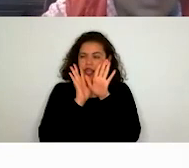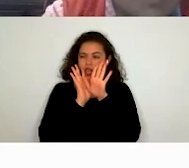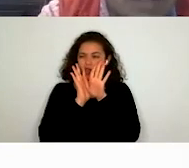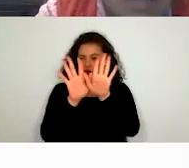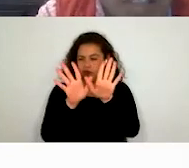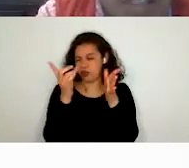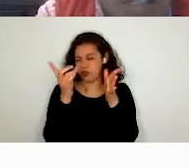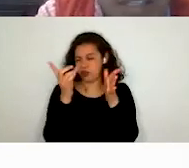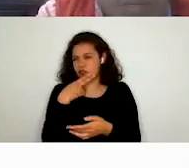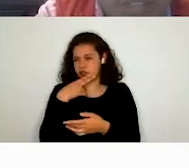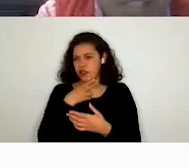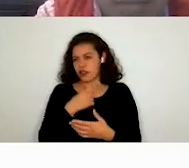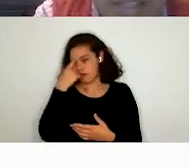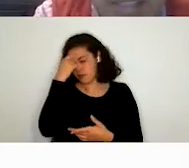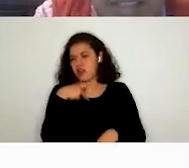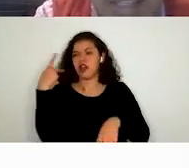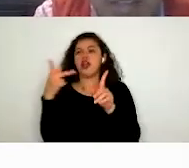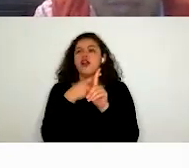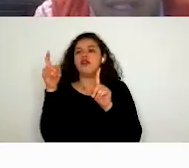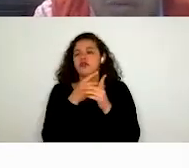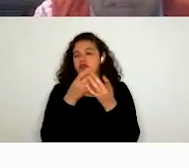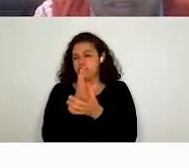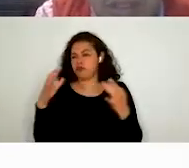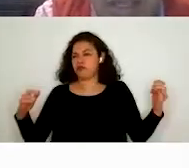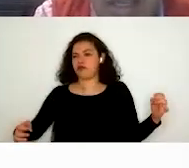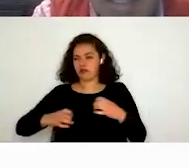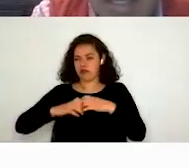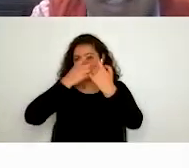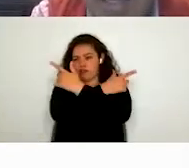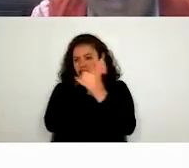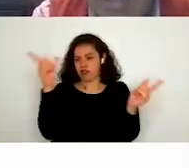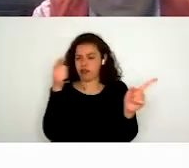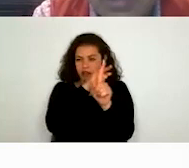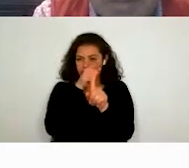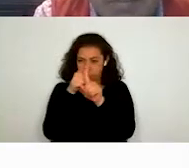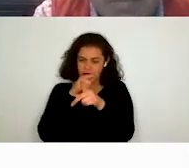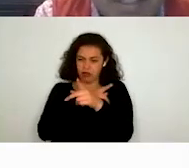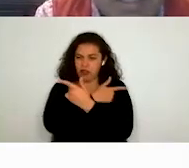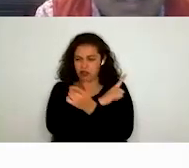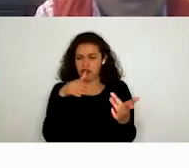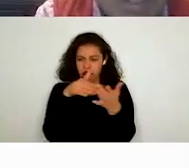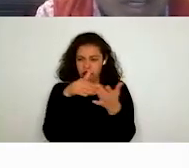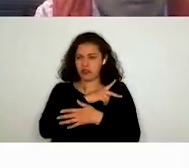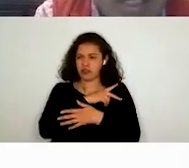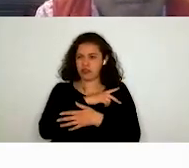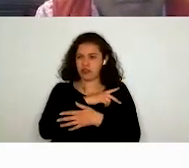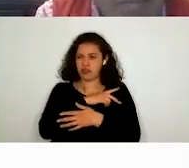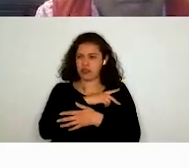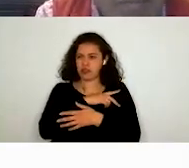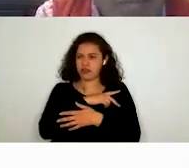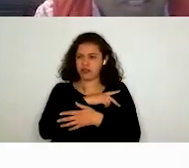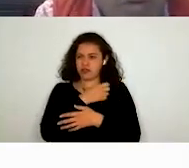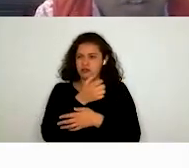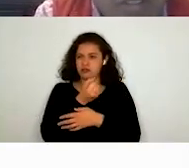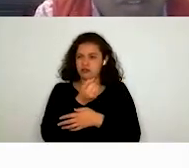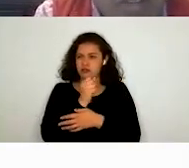Que las puertas consideradas como salidas de emergencia estén libres de obstáculos, libres de candados, picaportes o cerraduras